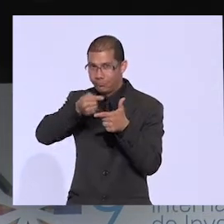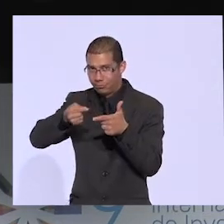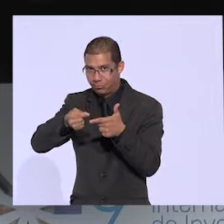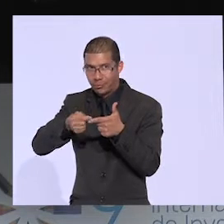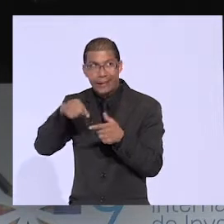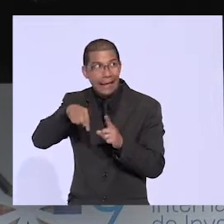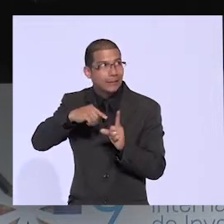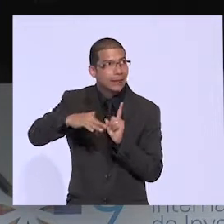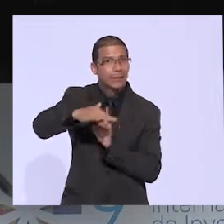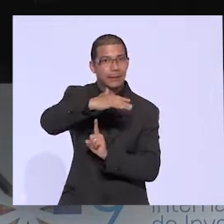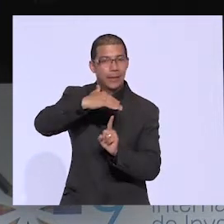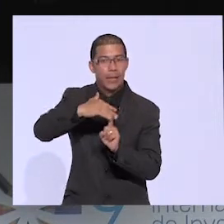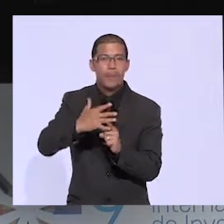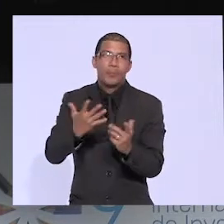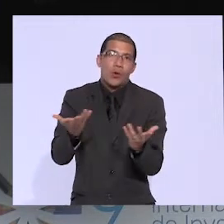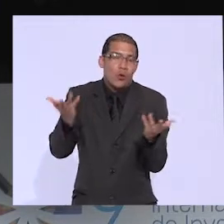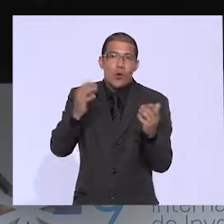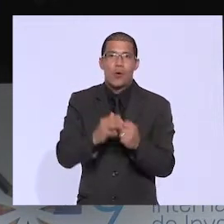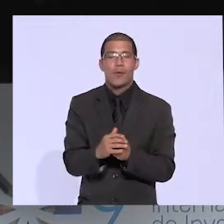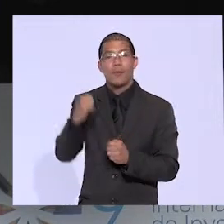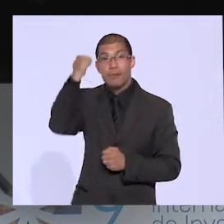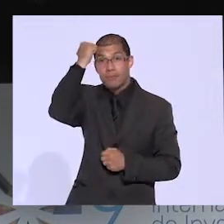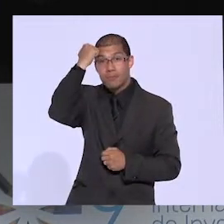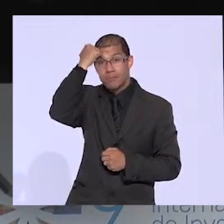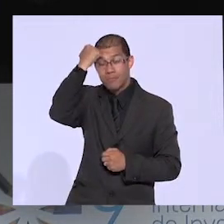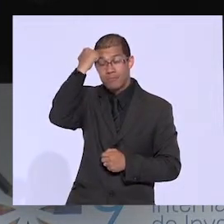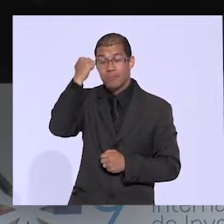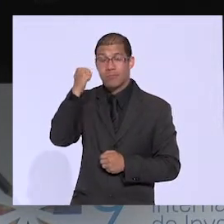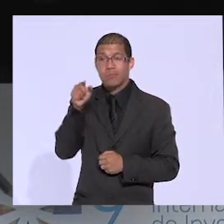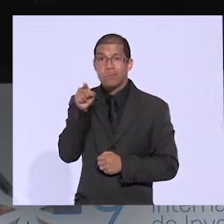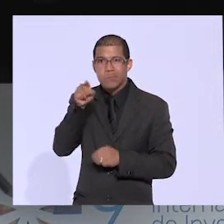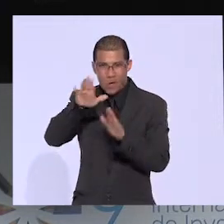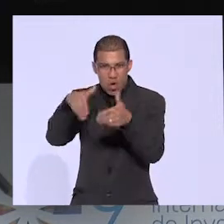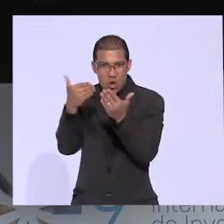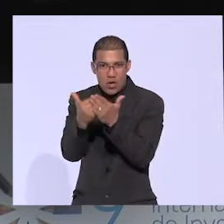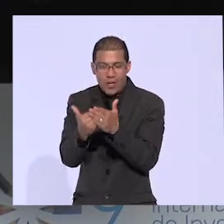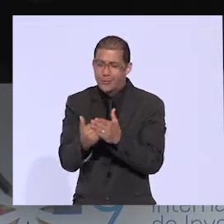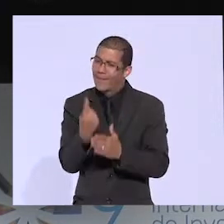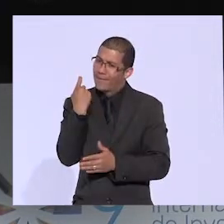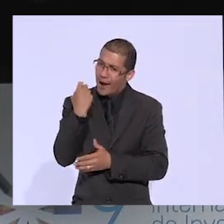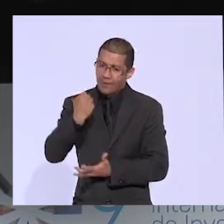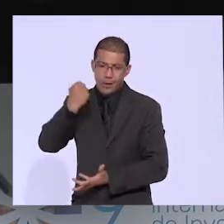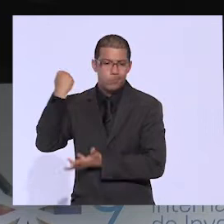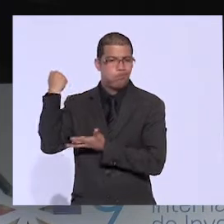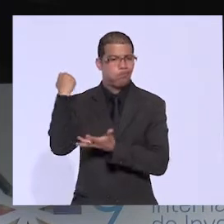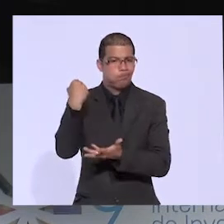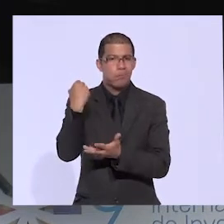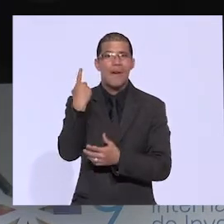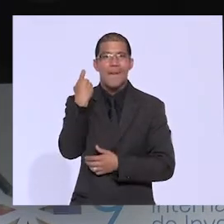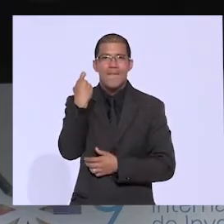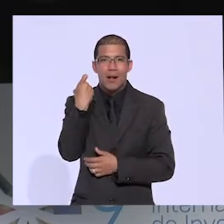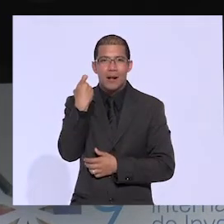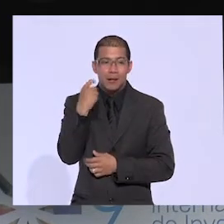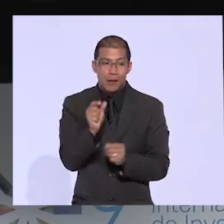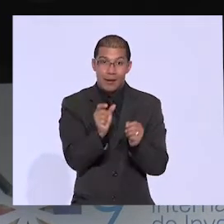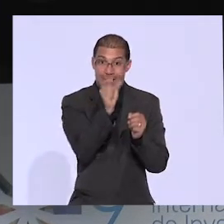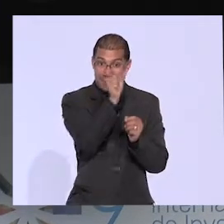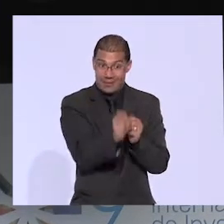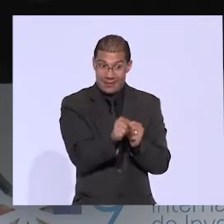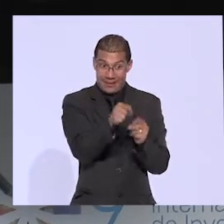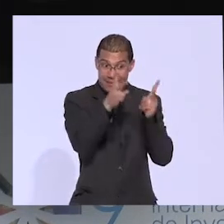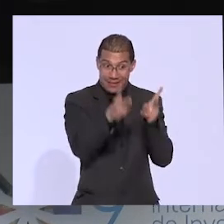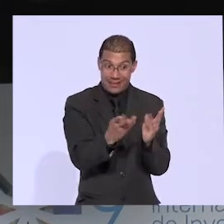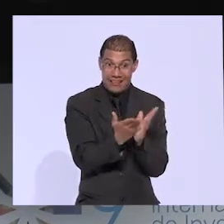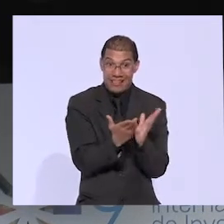los profesores de ese centro dicen que faltan recursos materiales, el alumno está estudiando en un centro donde